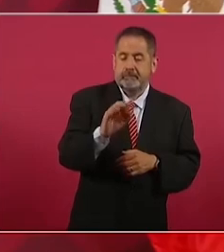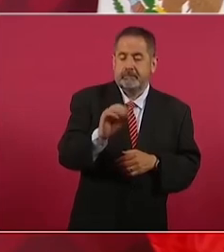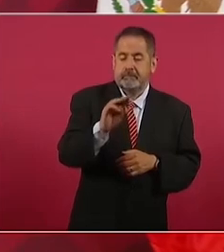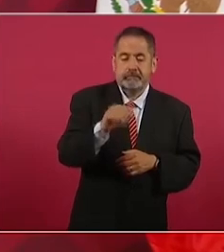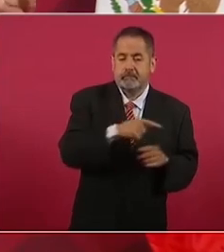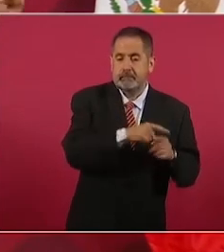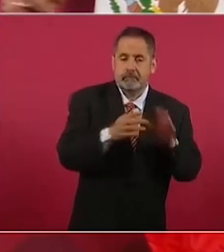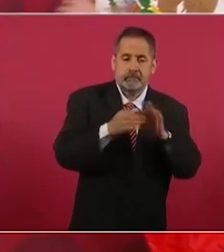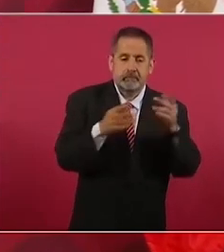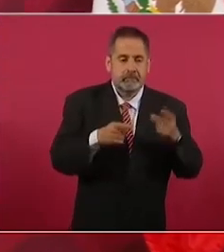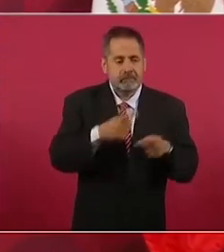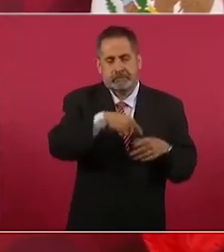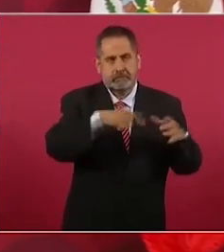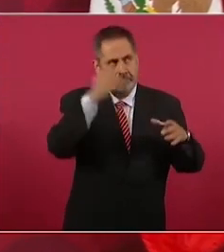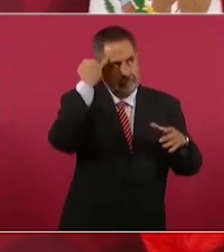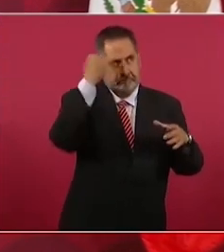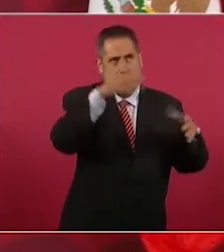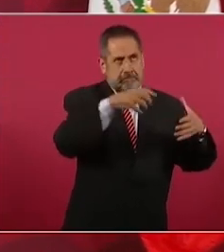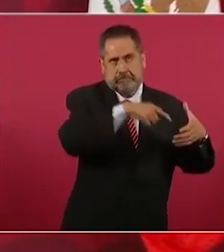y esta tecnocracia